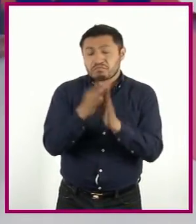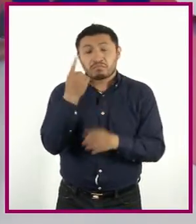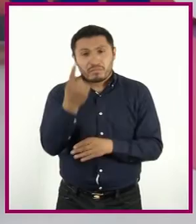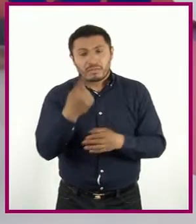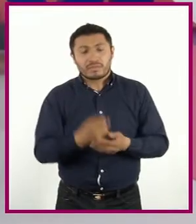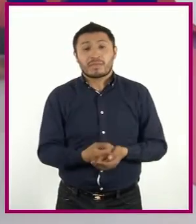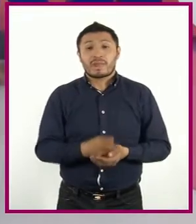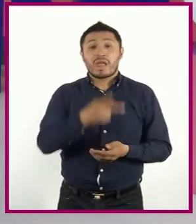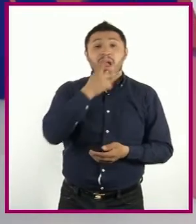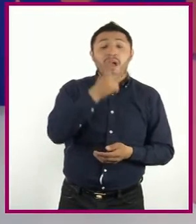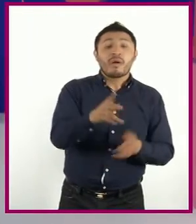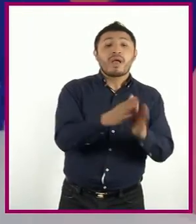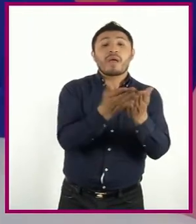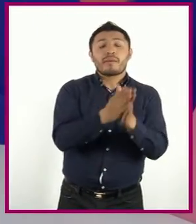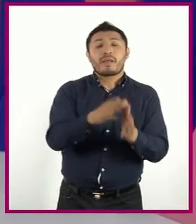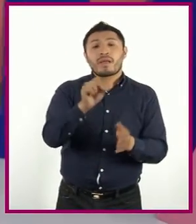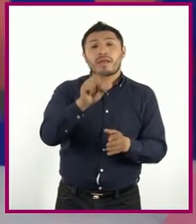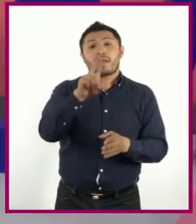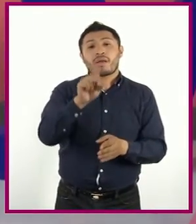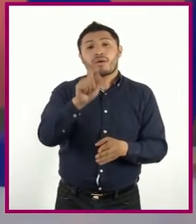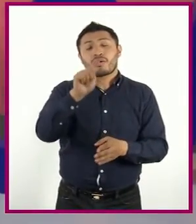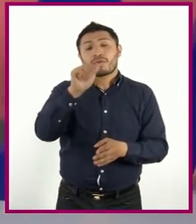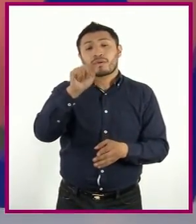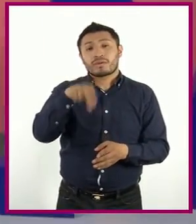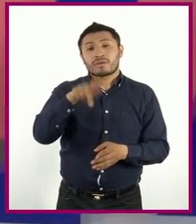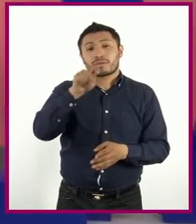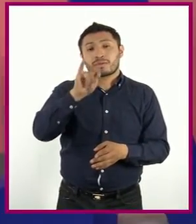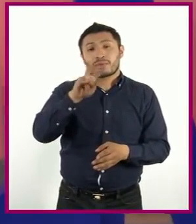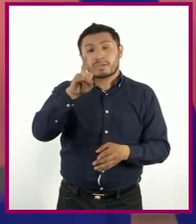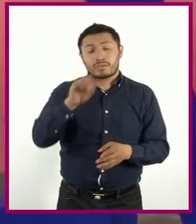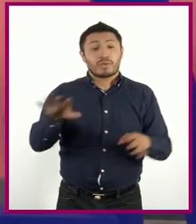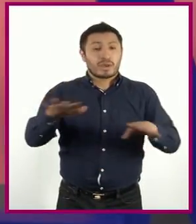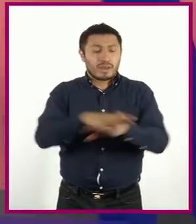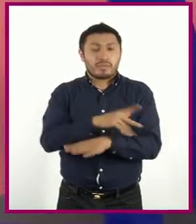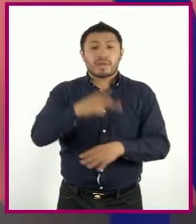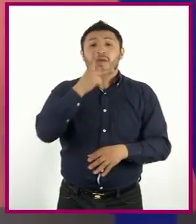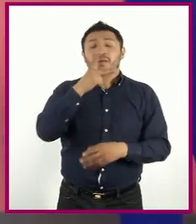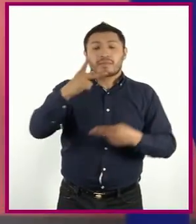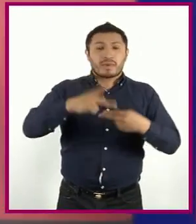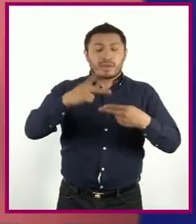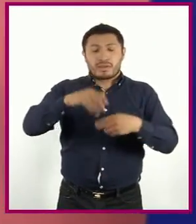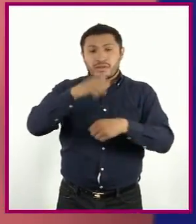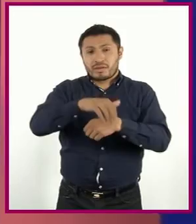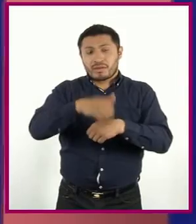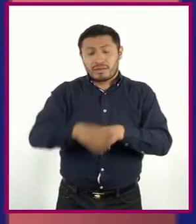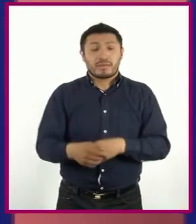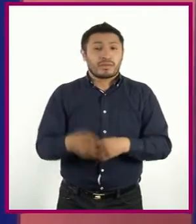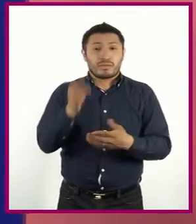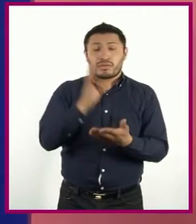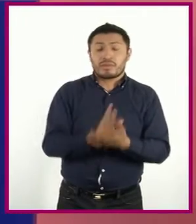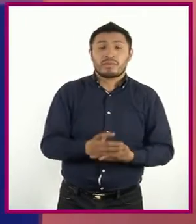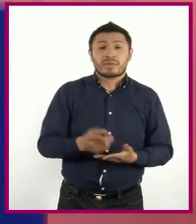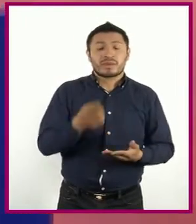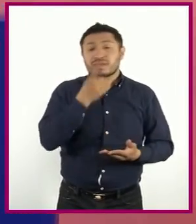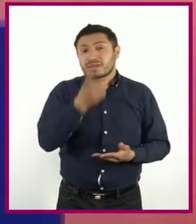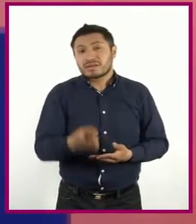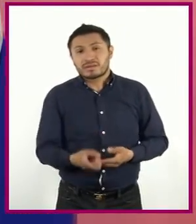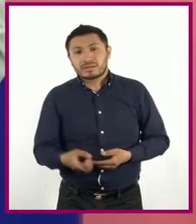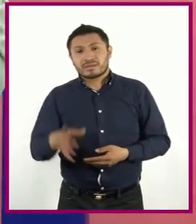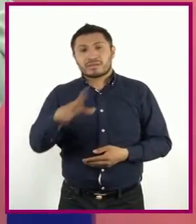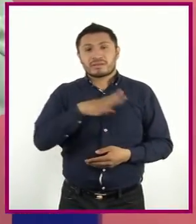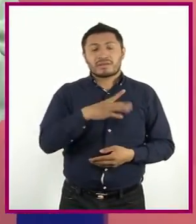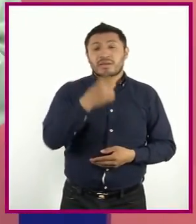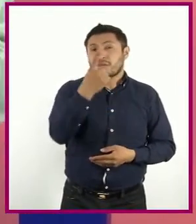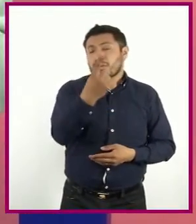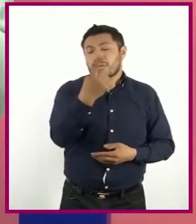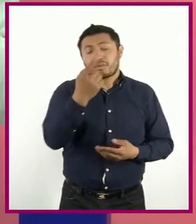palabra libro, que es un sustantivo, se podría sustituir por un pronombre numeral y simplemente podríamos decir, tengo